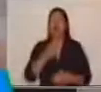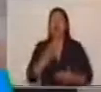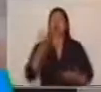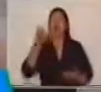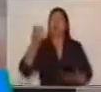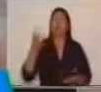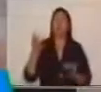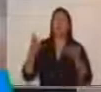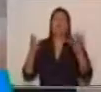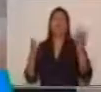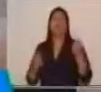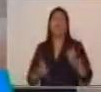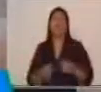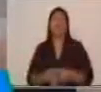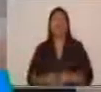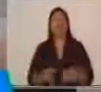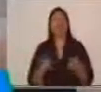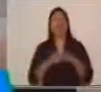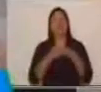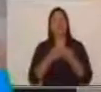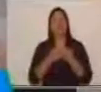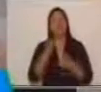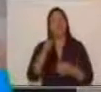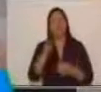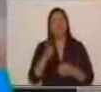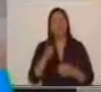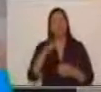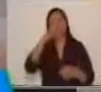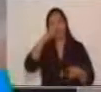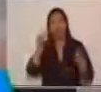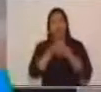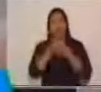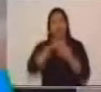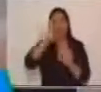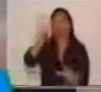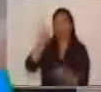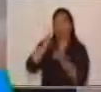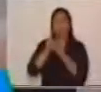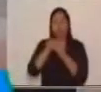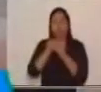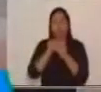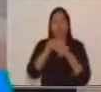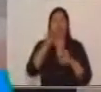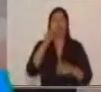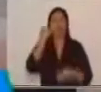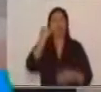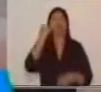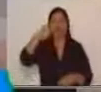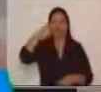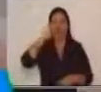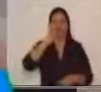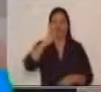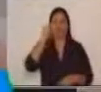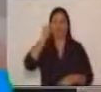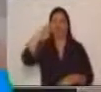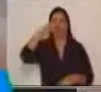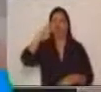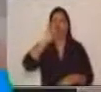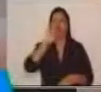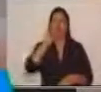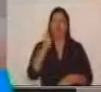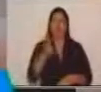Media. Entonces son considerados también parte de la literatura, aunque no sea escrita. Bien, hablamos de